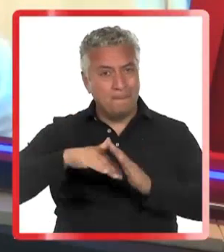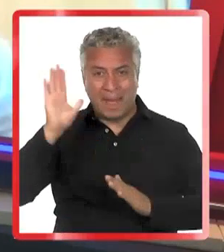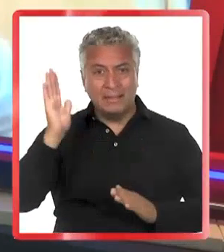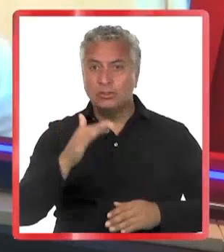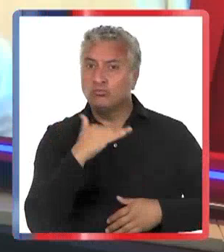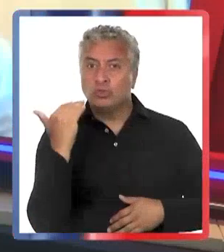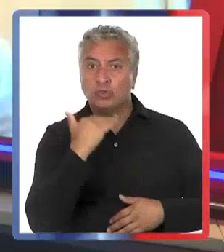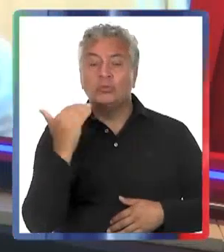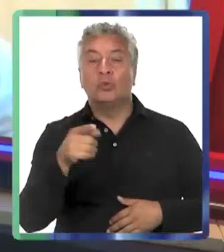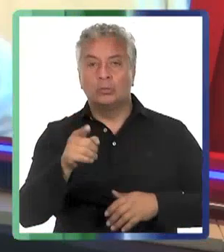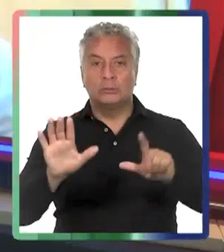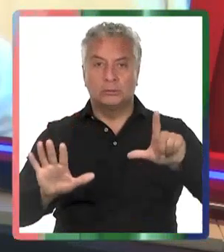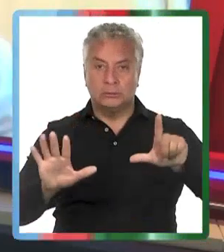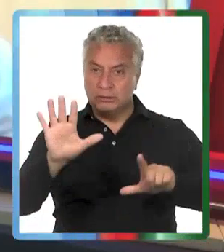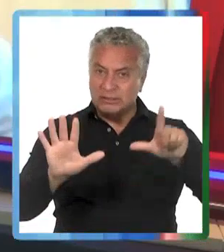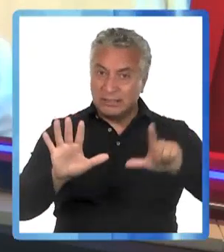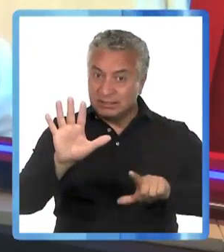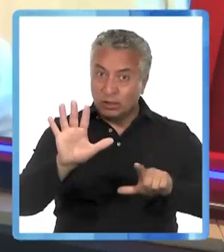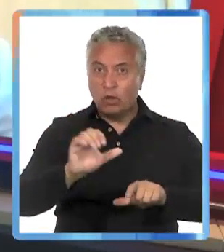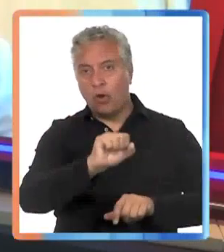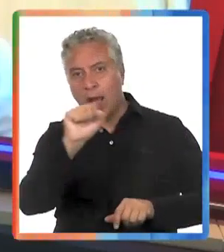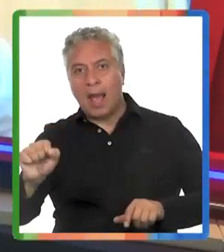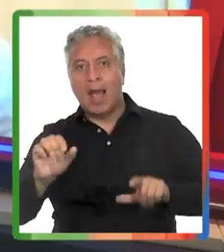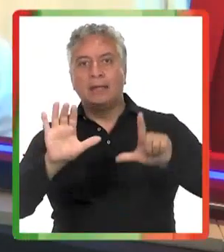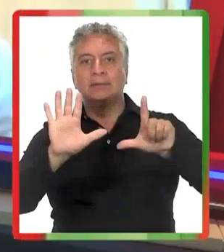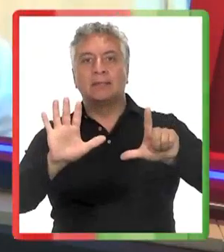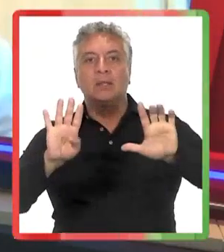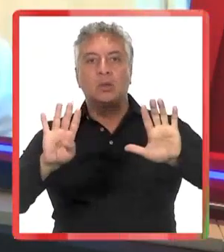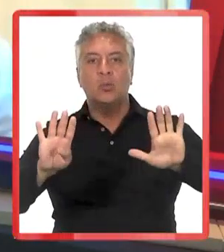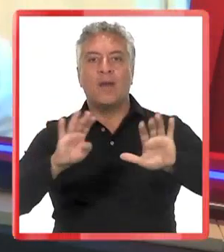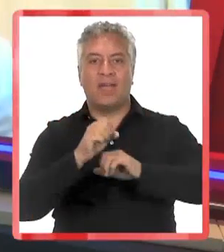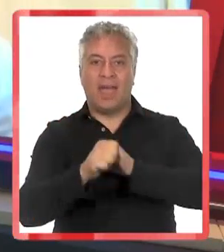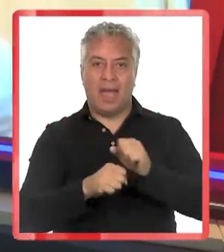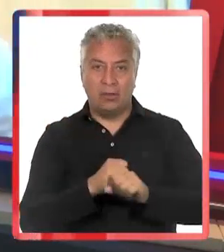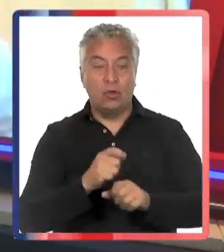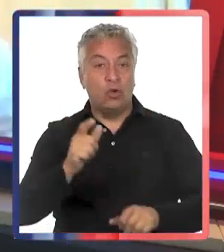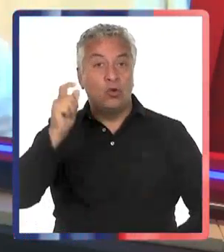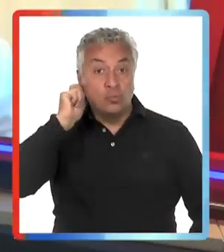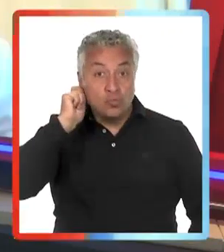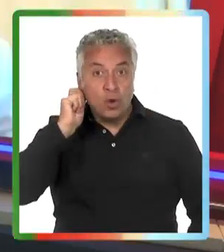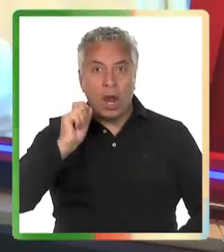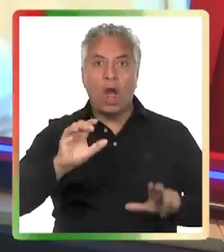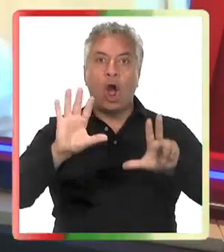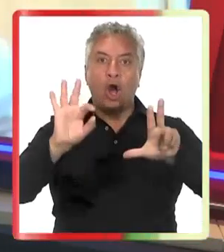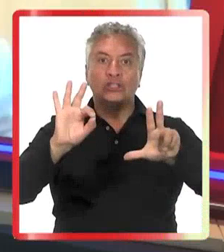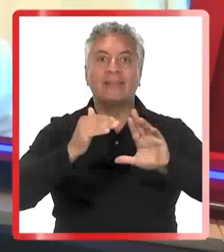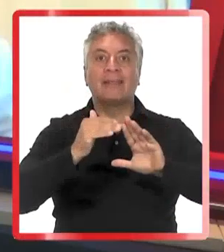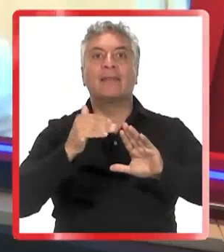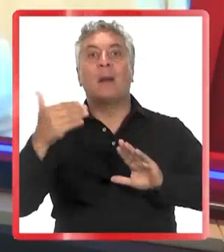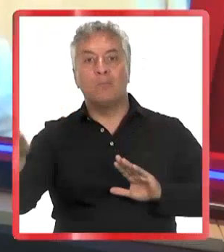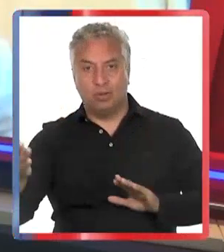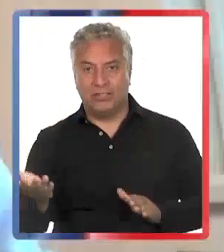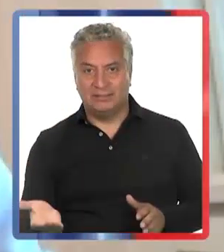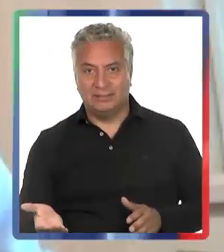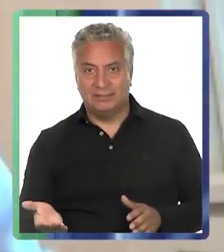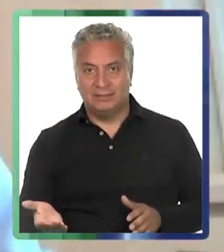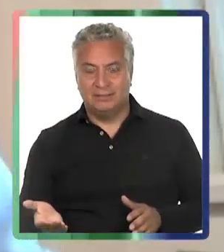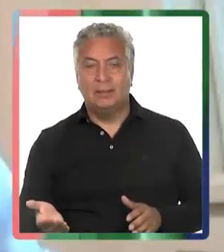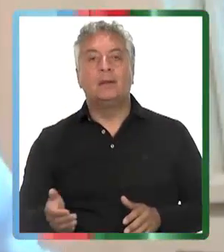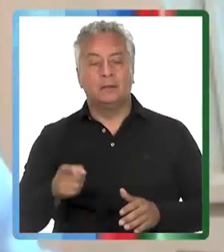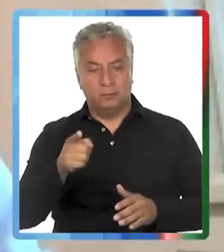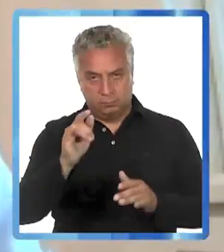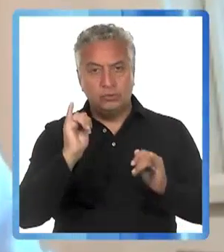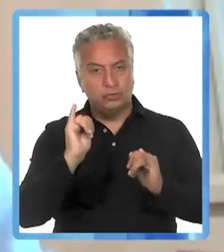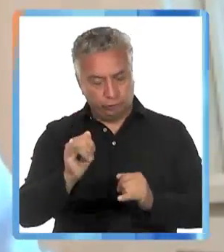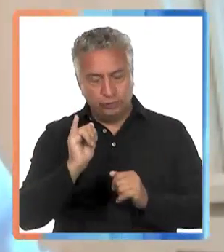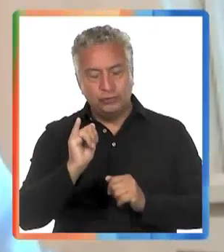las personas que más fallecieron tenían entre 75 y 79 años. Las mujeres ya después de los 80. Qué impresionante, ¿no? Sí,